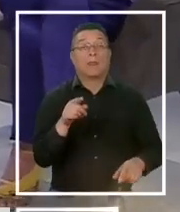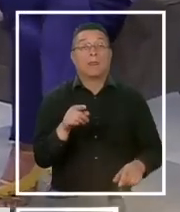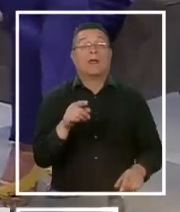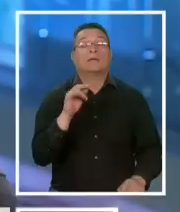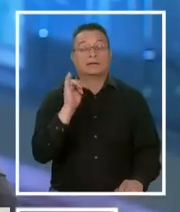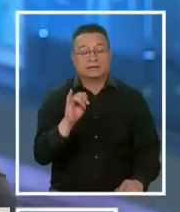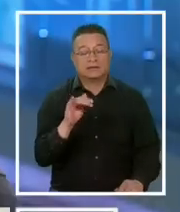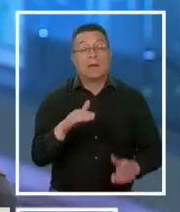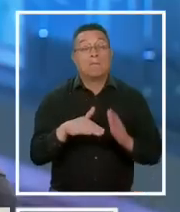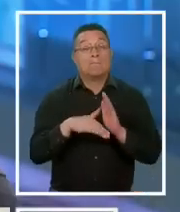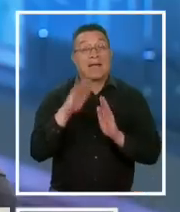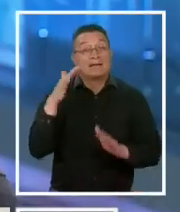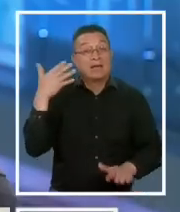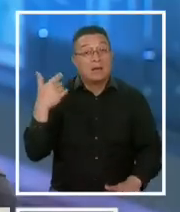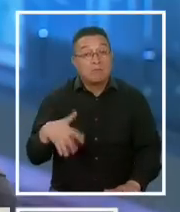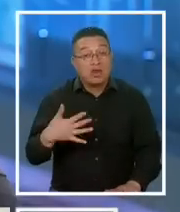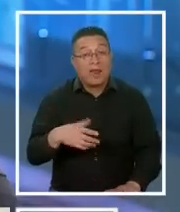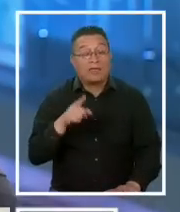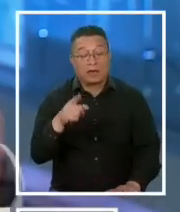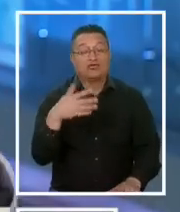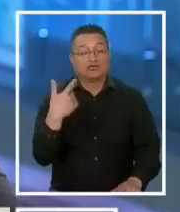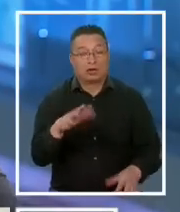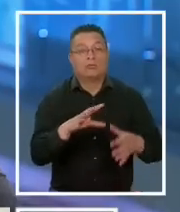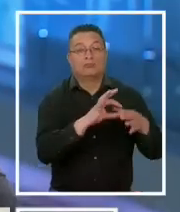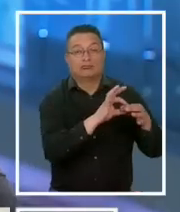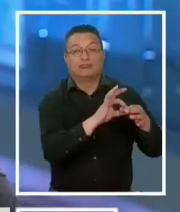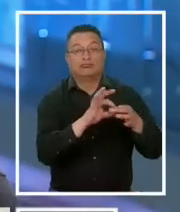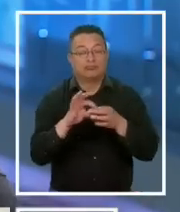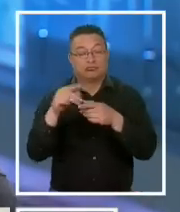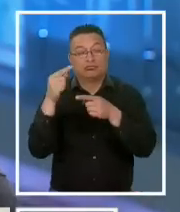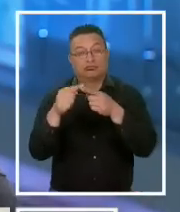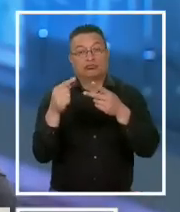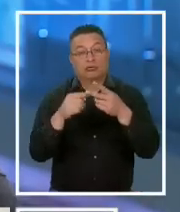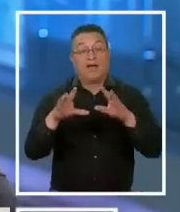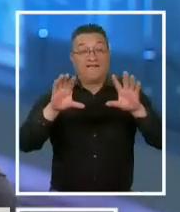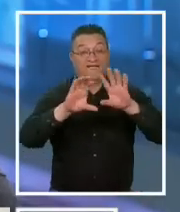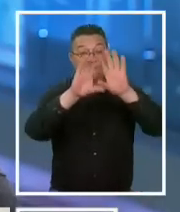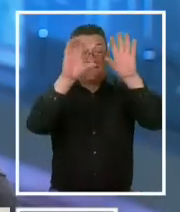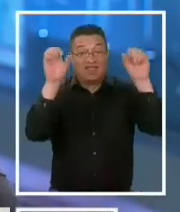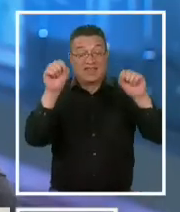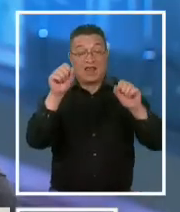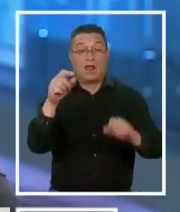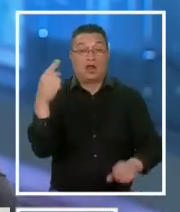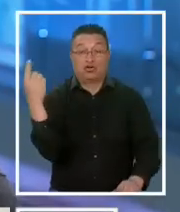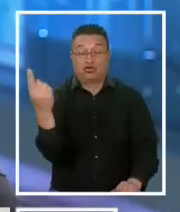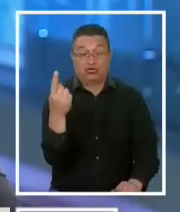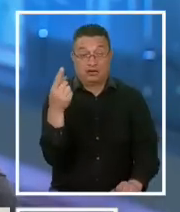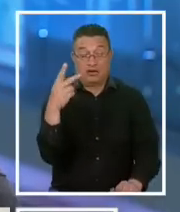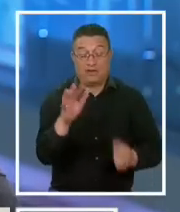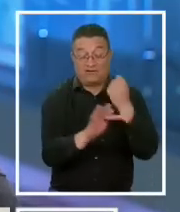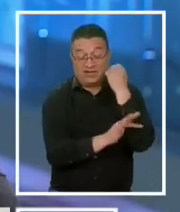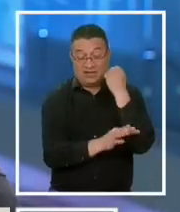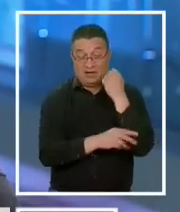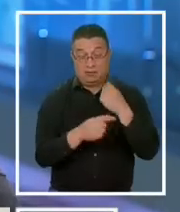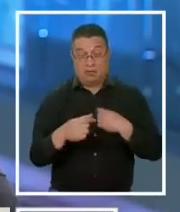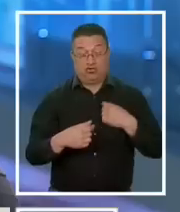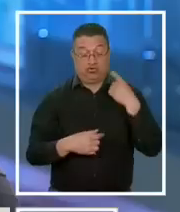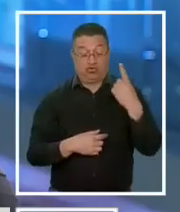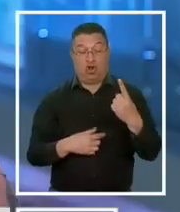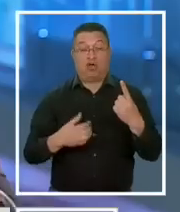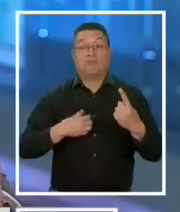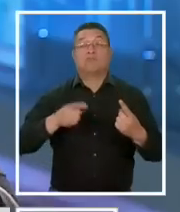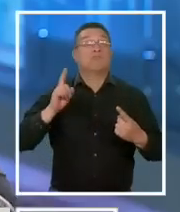lo relevante en este caso y es lo que sucede en general de los casos que los fiscales adjuntos no se mandan solo hay que existe un sistema